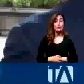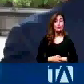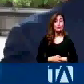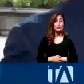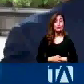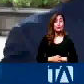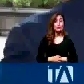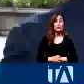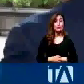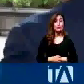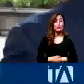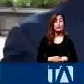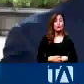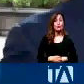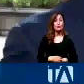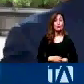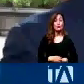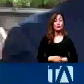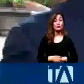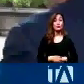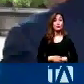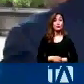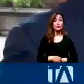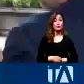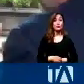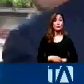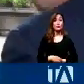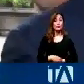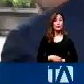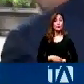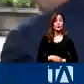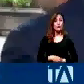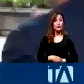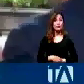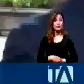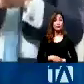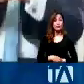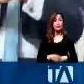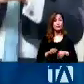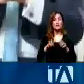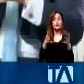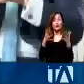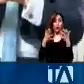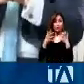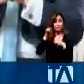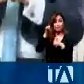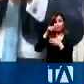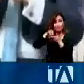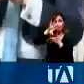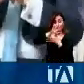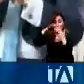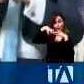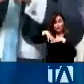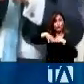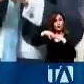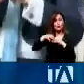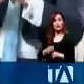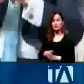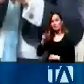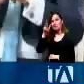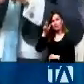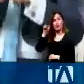de desestabilizar a la Asamblea Nacional. Se habló meses atrás de un triunviro conspirador. Sí, yo hablé de